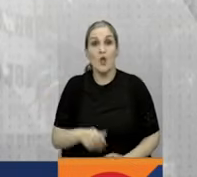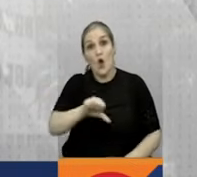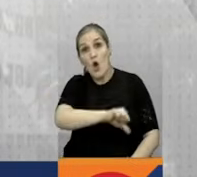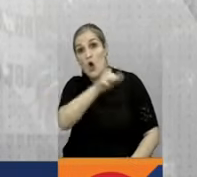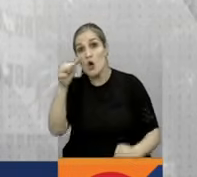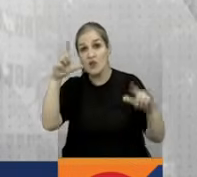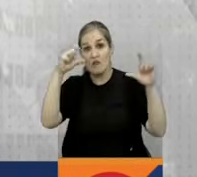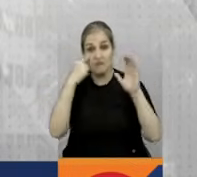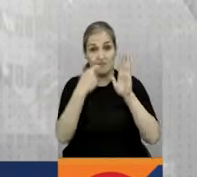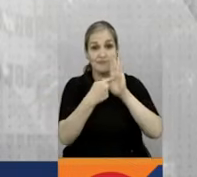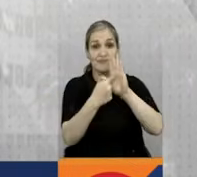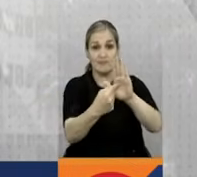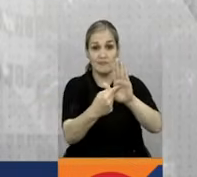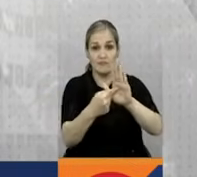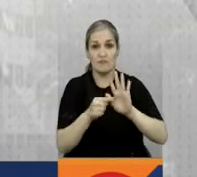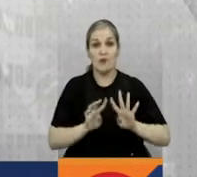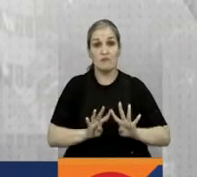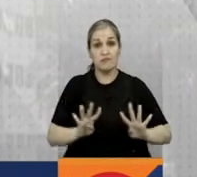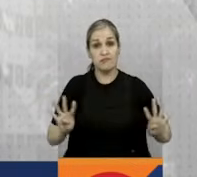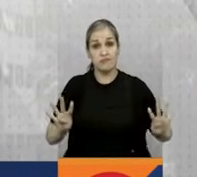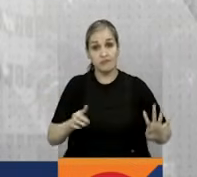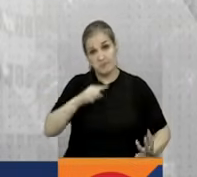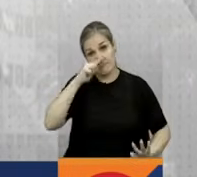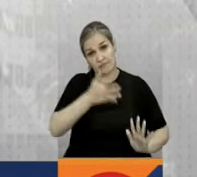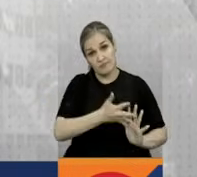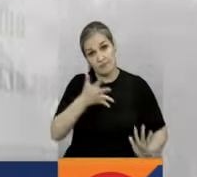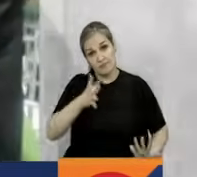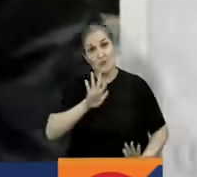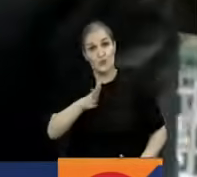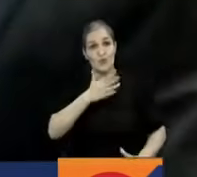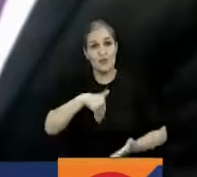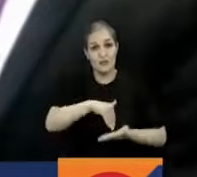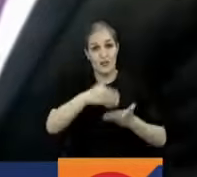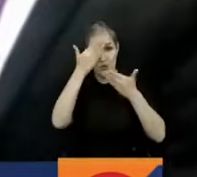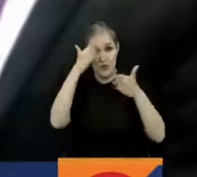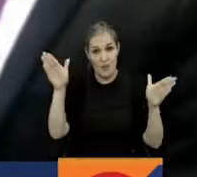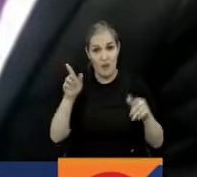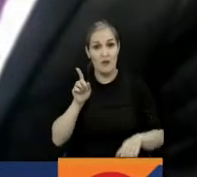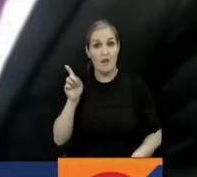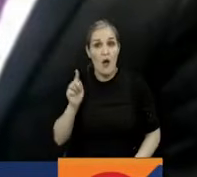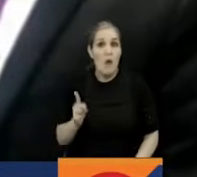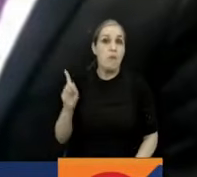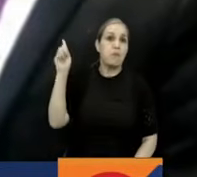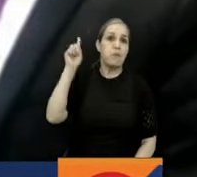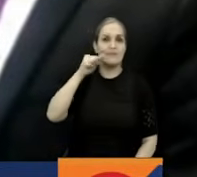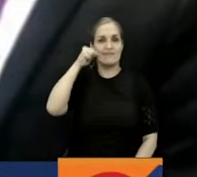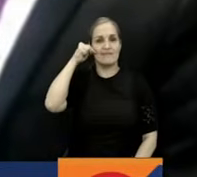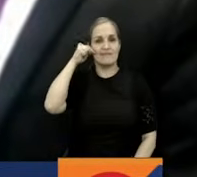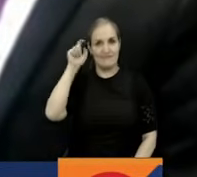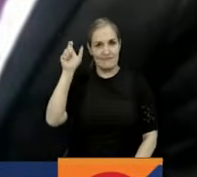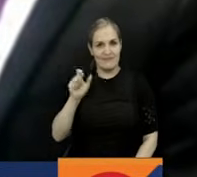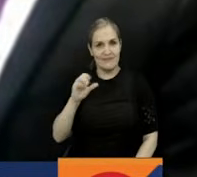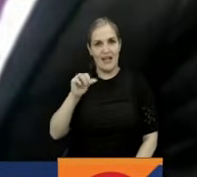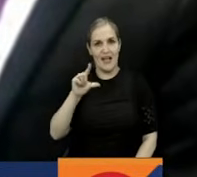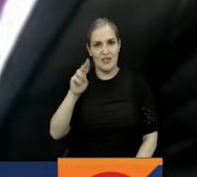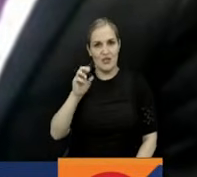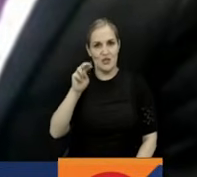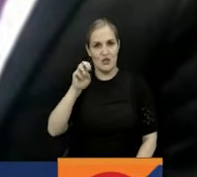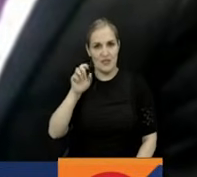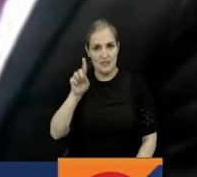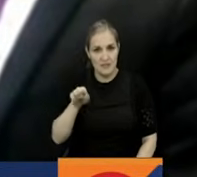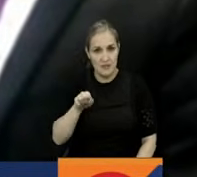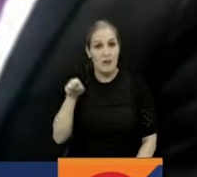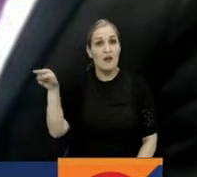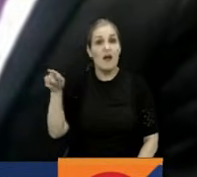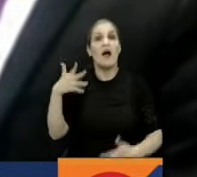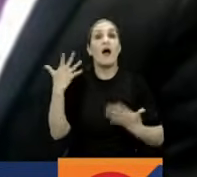foto, más gente prestante del Centro Democrático, junto con alias Calzones, durante la entrega de credenciales de